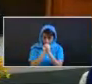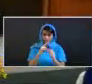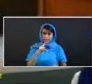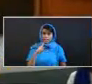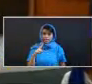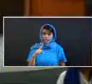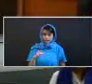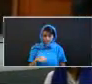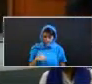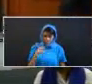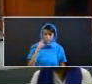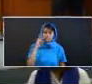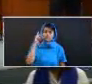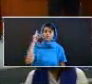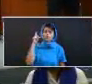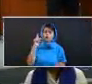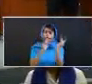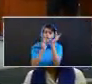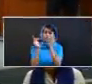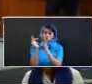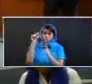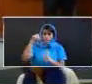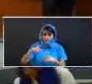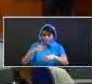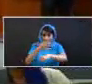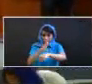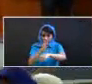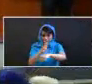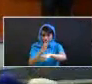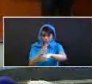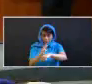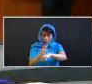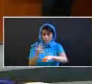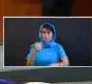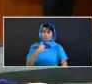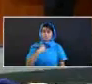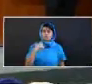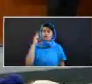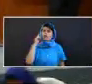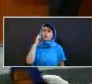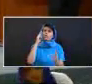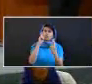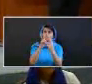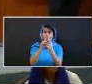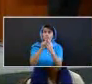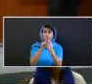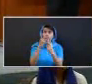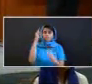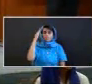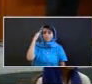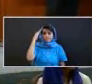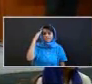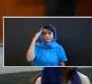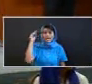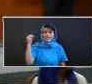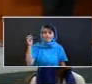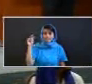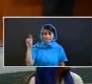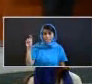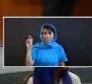Jesús, esta tarde yo reconozco que te